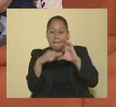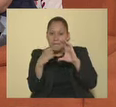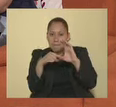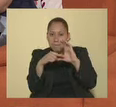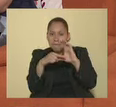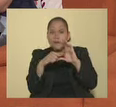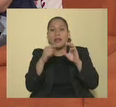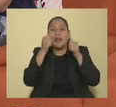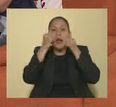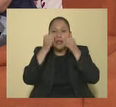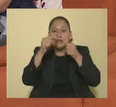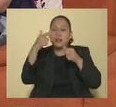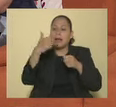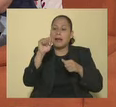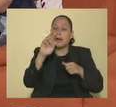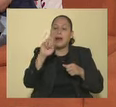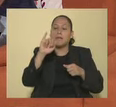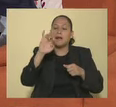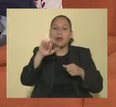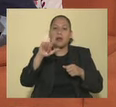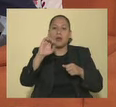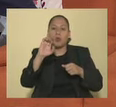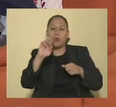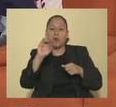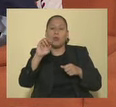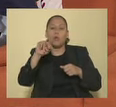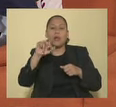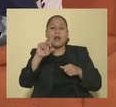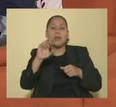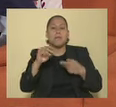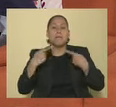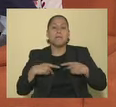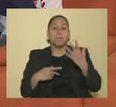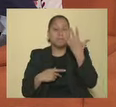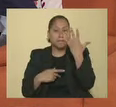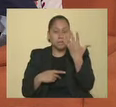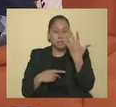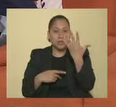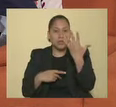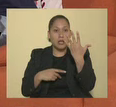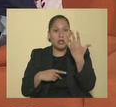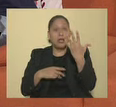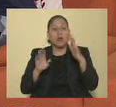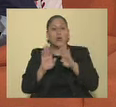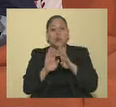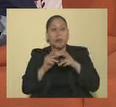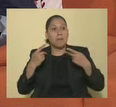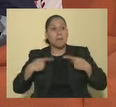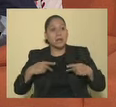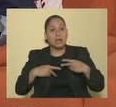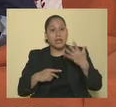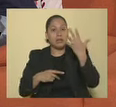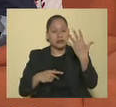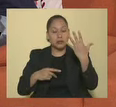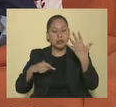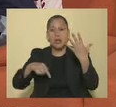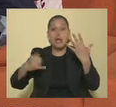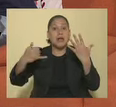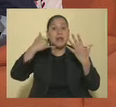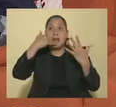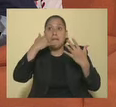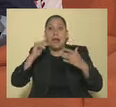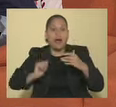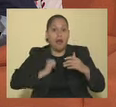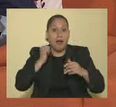con atención a Gabriel Coronado. 5 personas, no lo vamos a hacer de que las 5 personas que abren primero, sino más